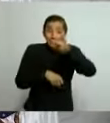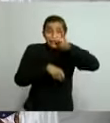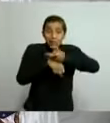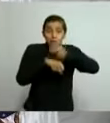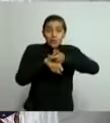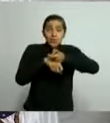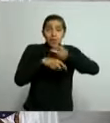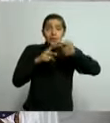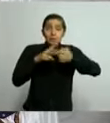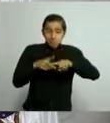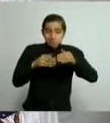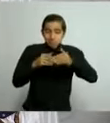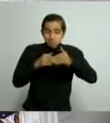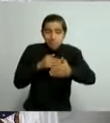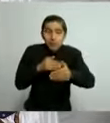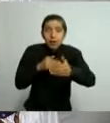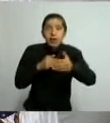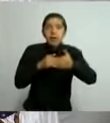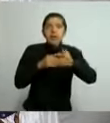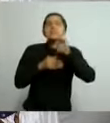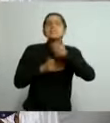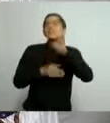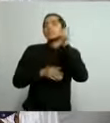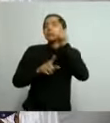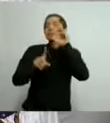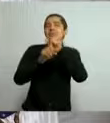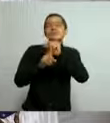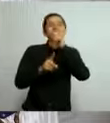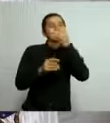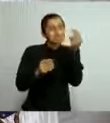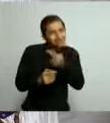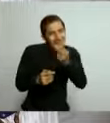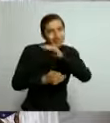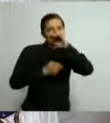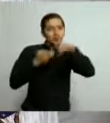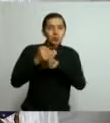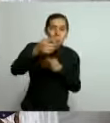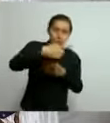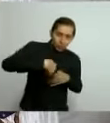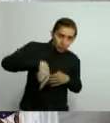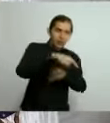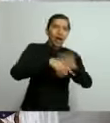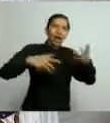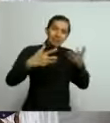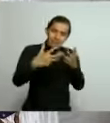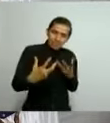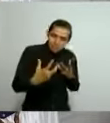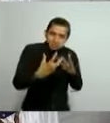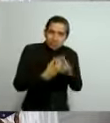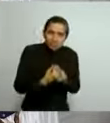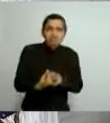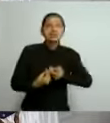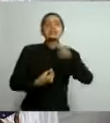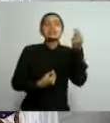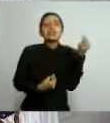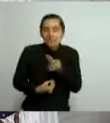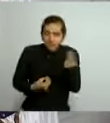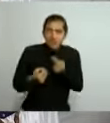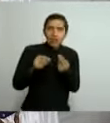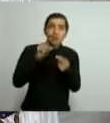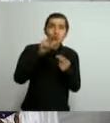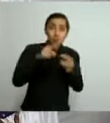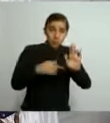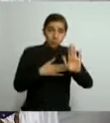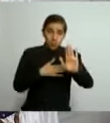funcione con éxito, necesitamos todos hacer la parte que nos toca. Necesitamos contar con tu